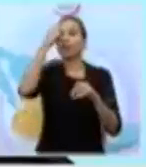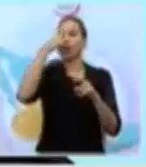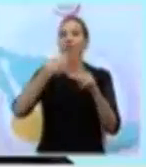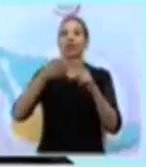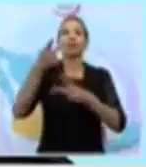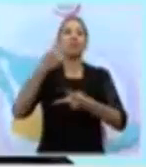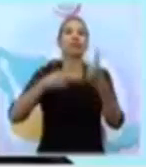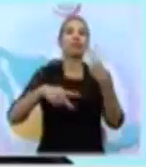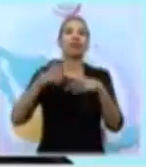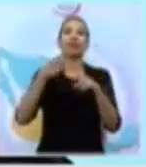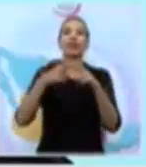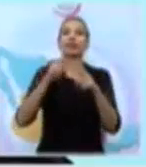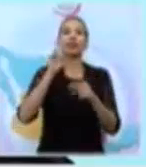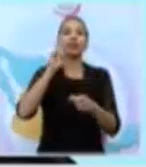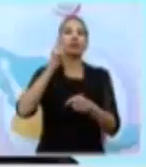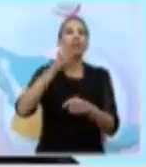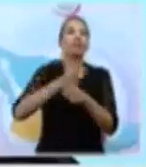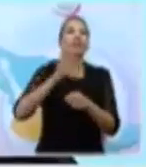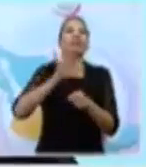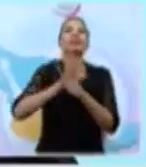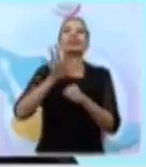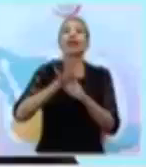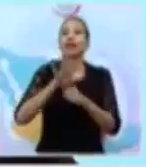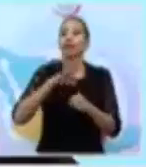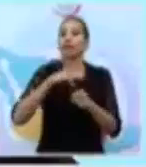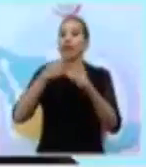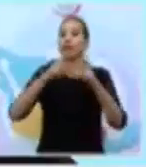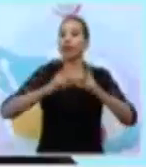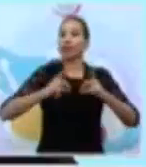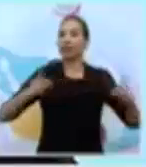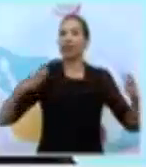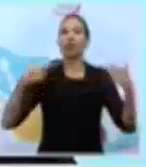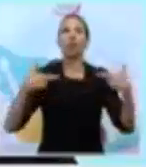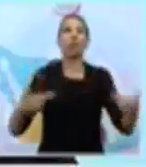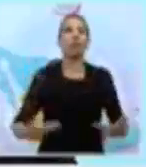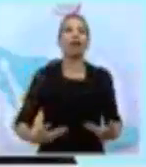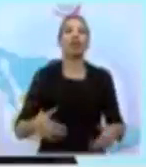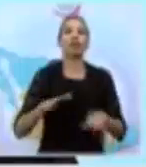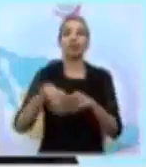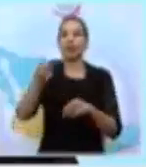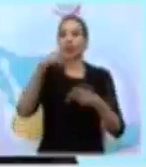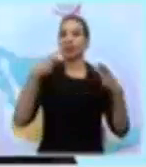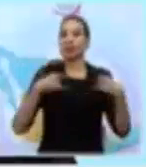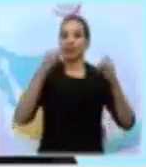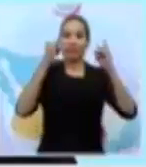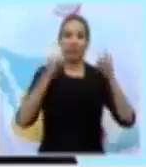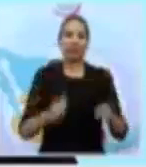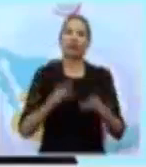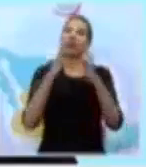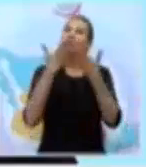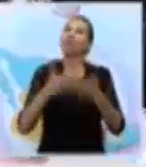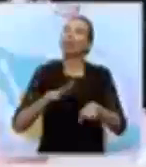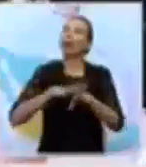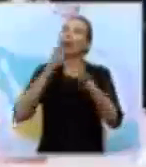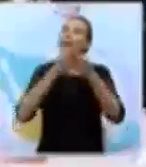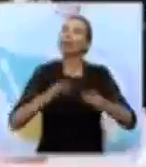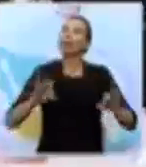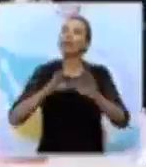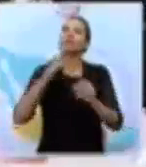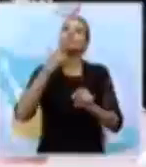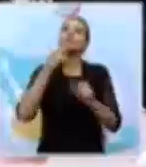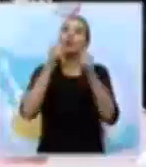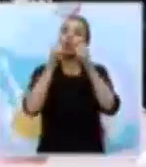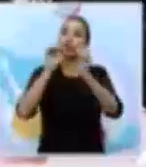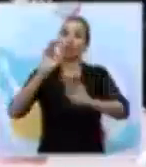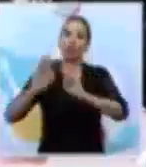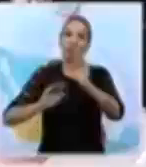de un diagnóstico pensado en términos de desarrollo humano, donde el individuo es el centro de la política